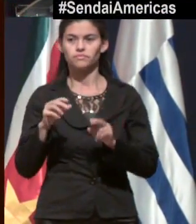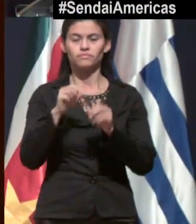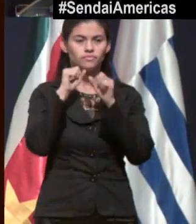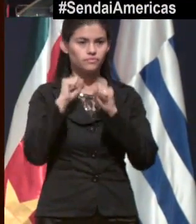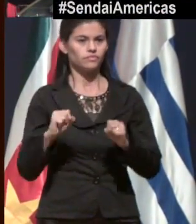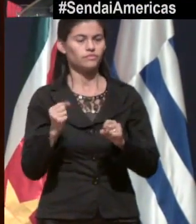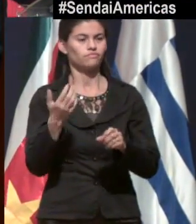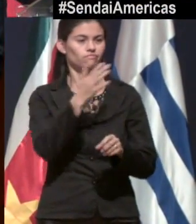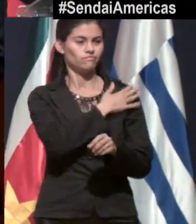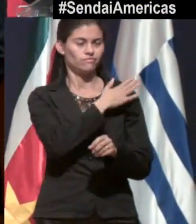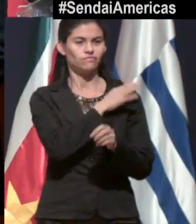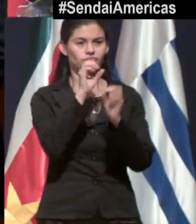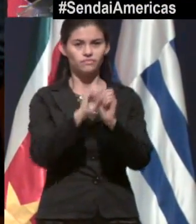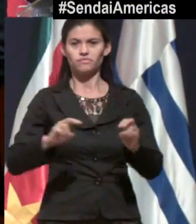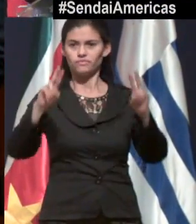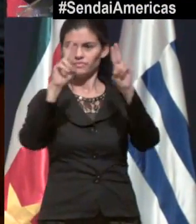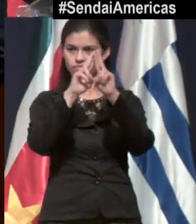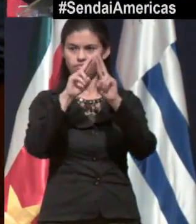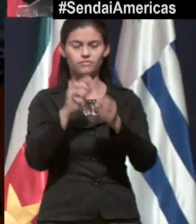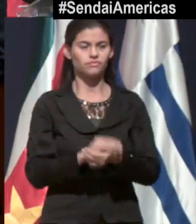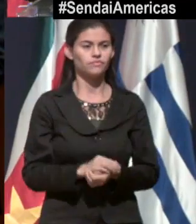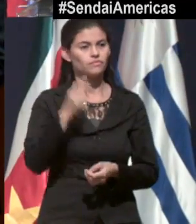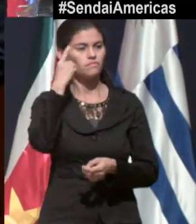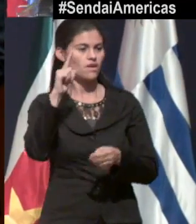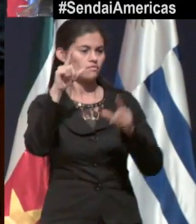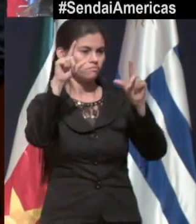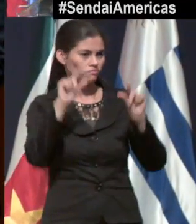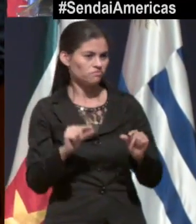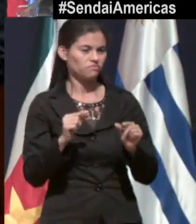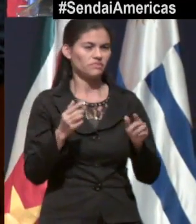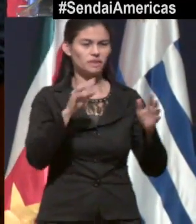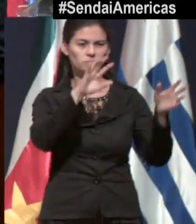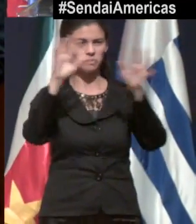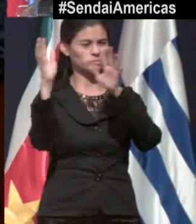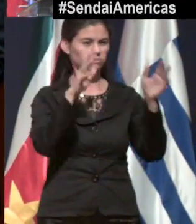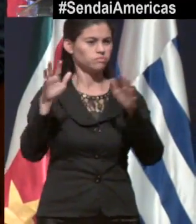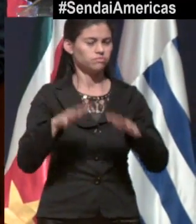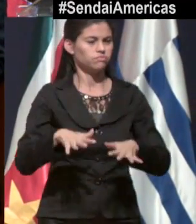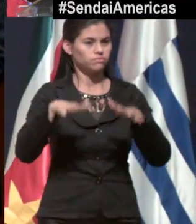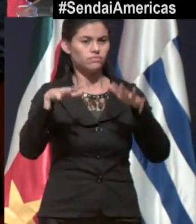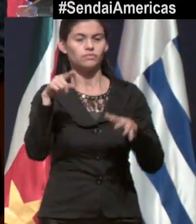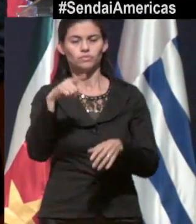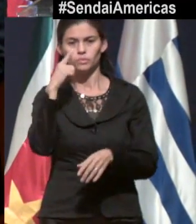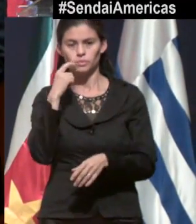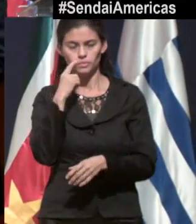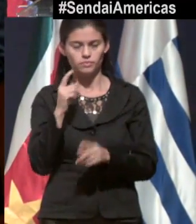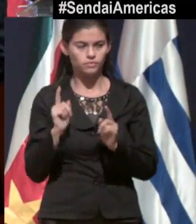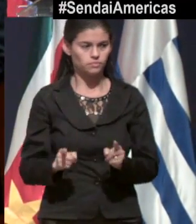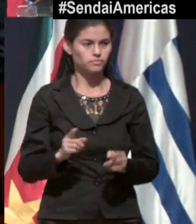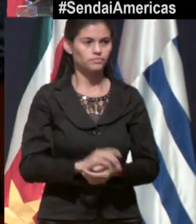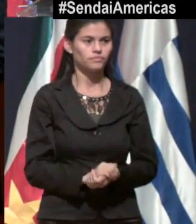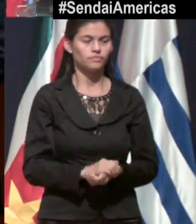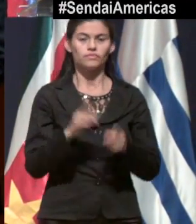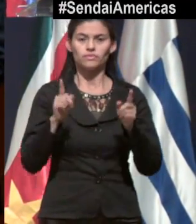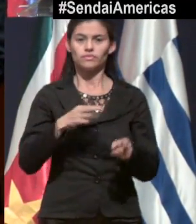secretario general de las Naciones Unidas para la reducción del riesgo de desastres, señor Robert Glazer, a